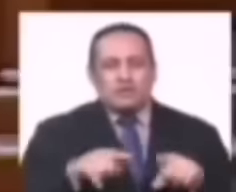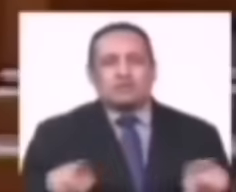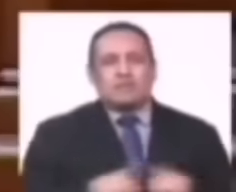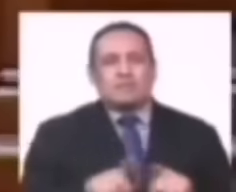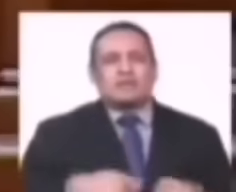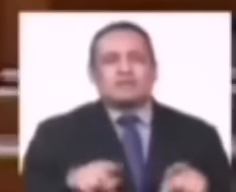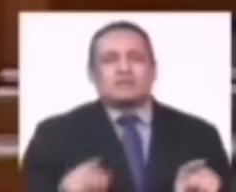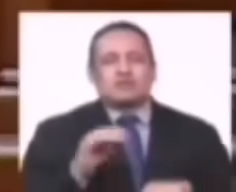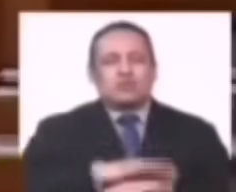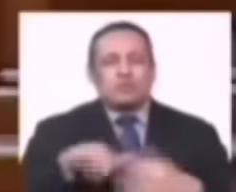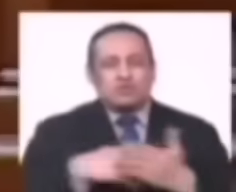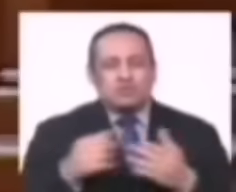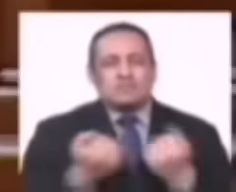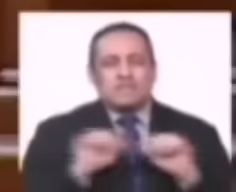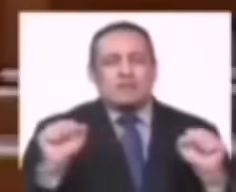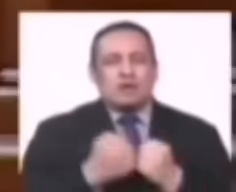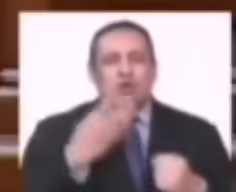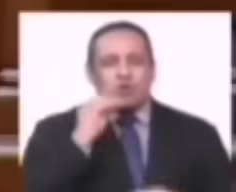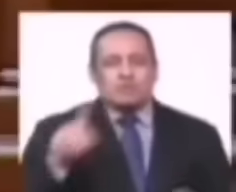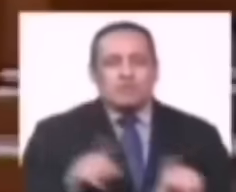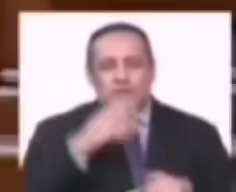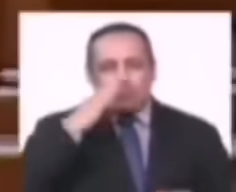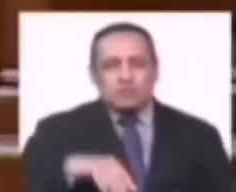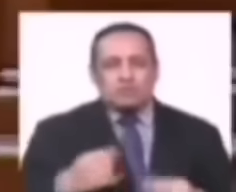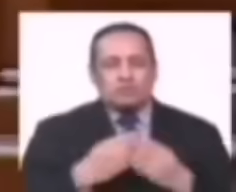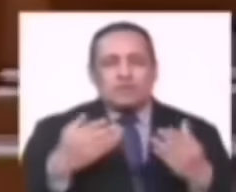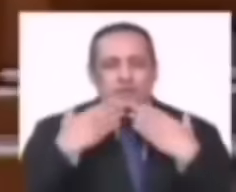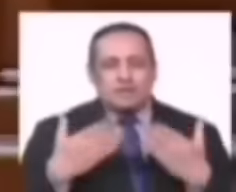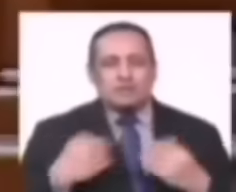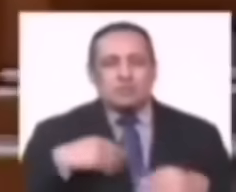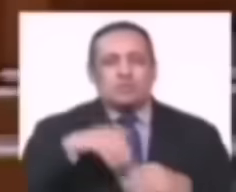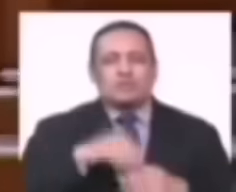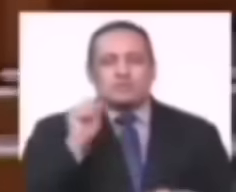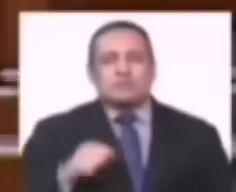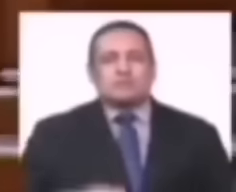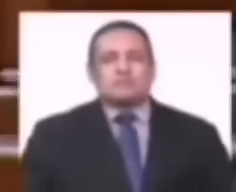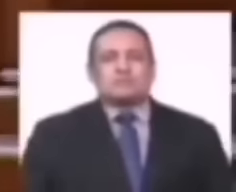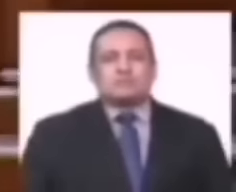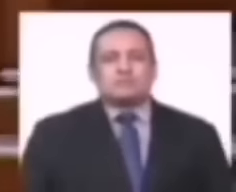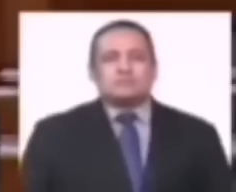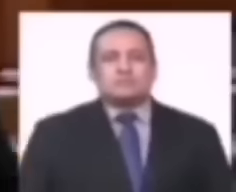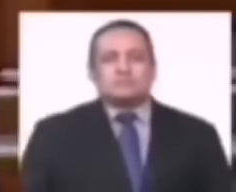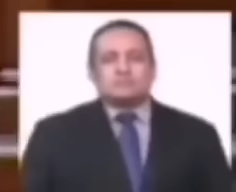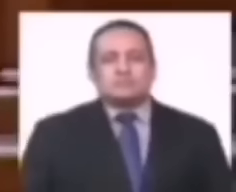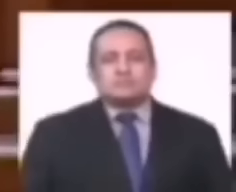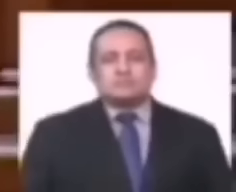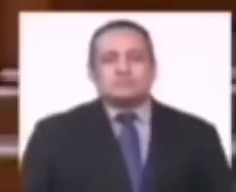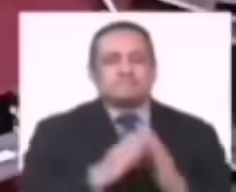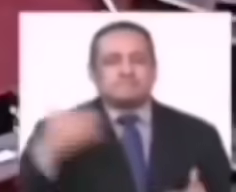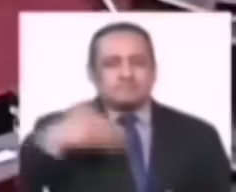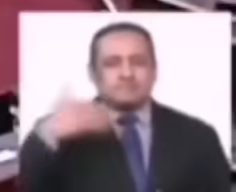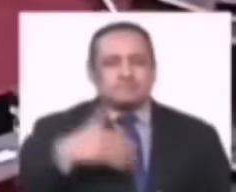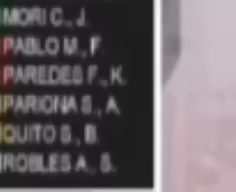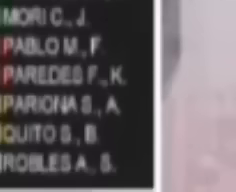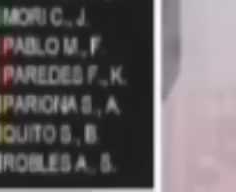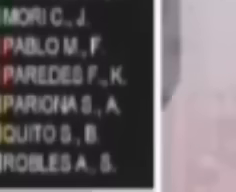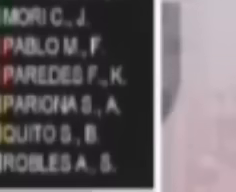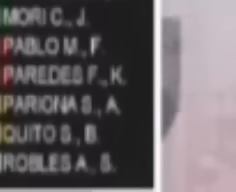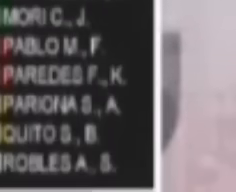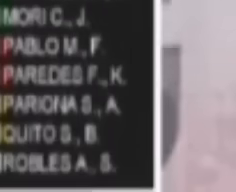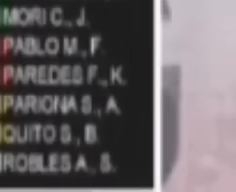sobre todo salvar a nuestra juventud, a los niños. Nosotros vamos a votar a favor de esta moción, señor presidente. Gracias, congresista. Proceder a